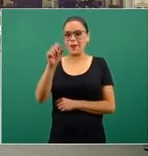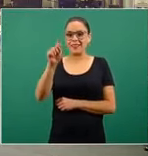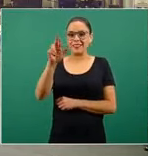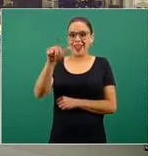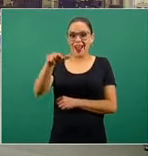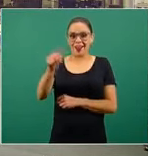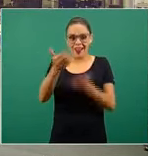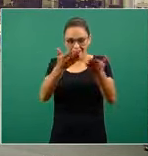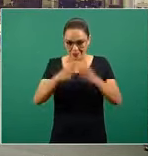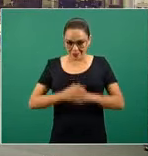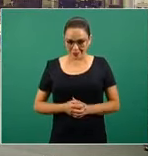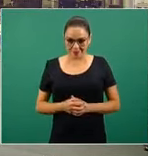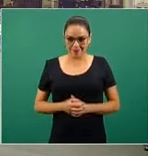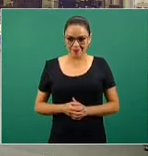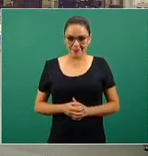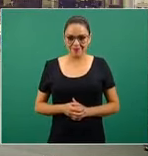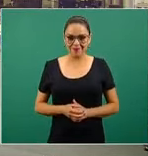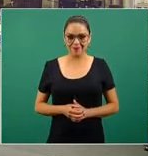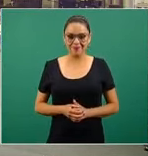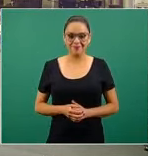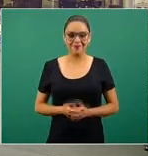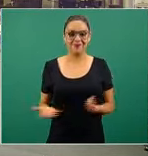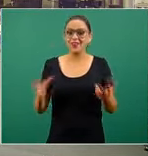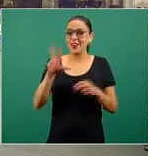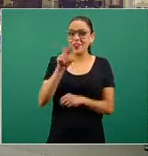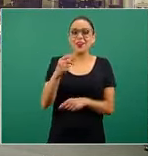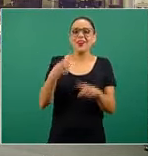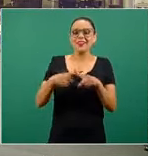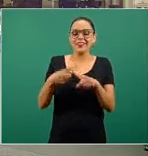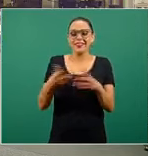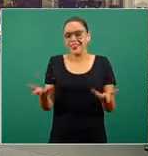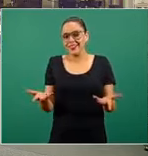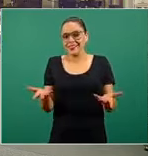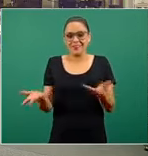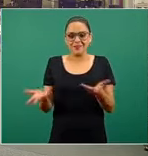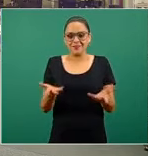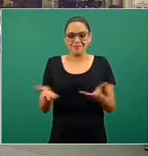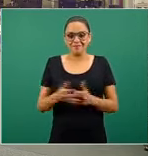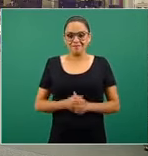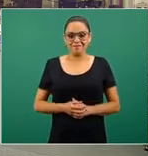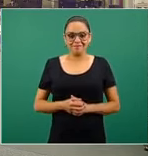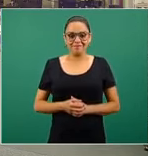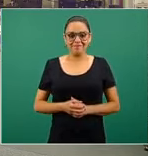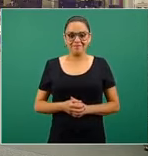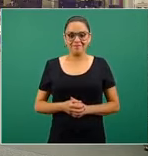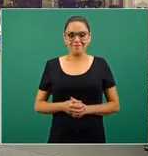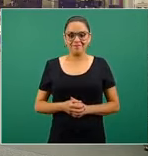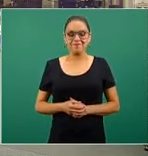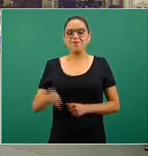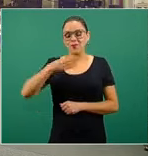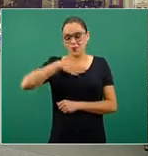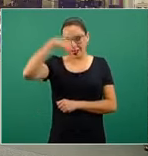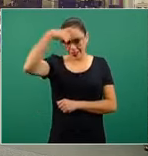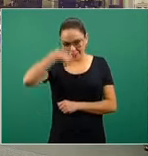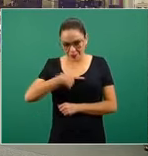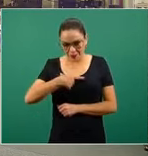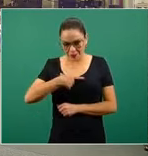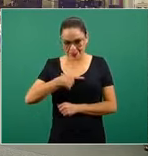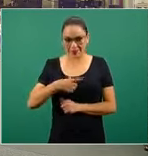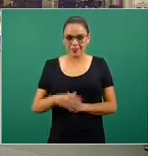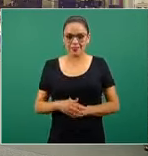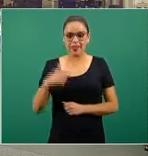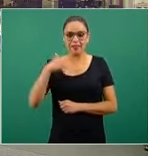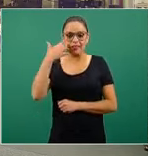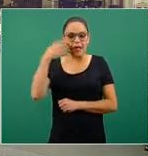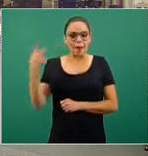Gabriela Pastrana. Buenas noches. Adelante, que se acabe el tiempo. Buenas noches. Tenía